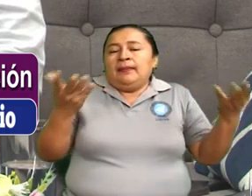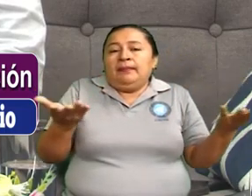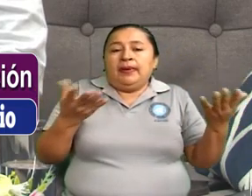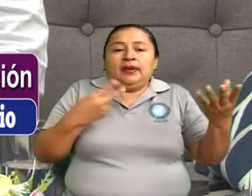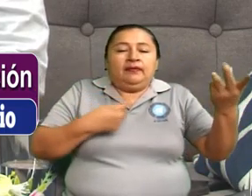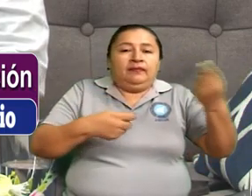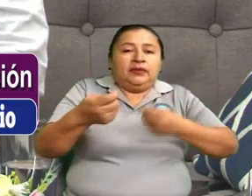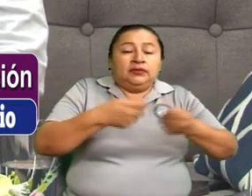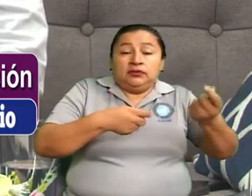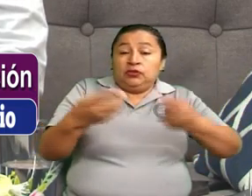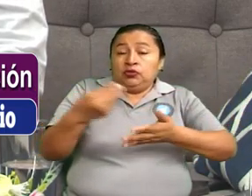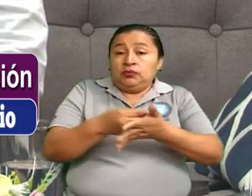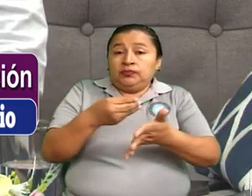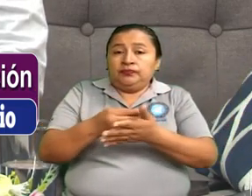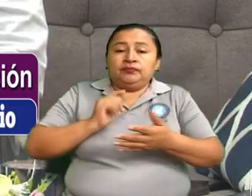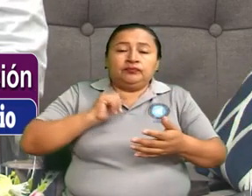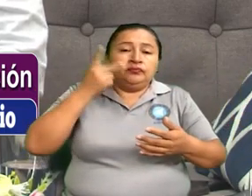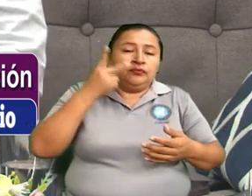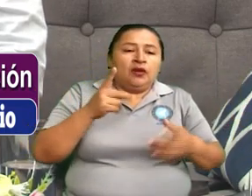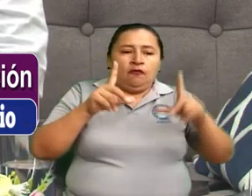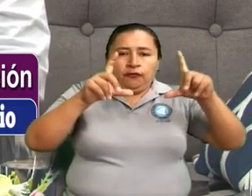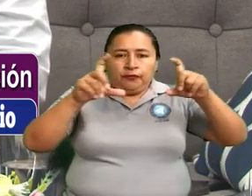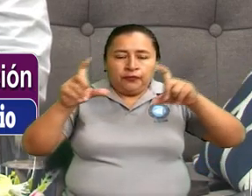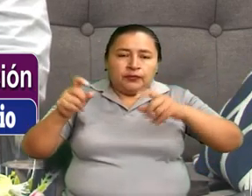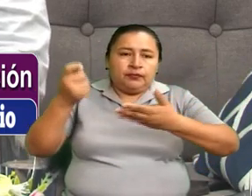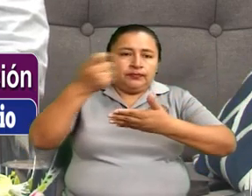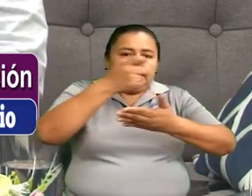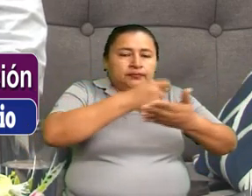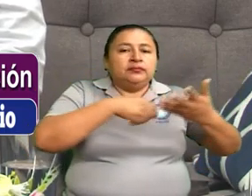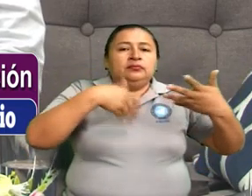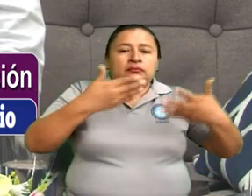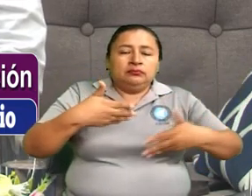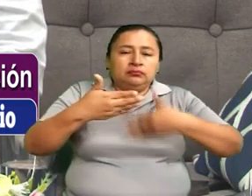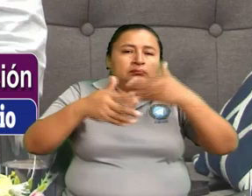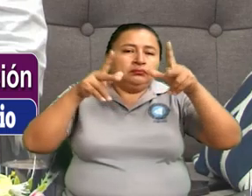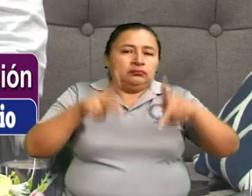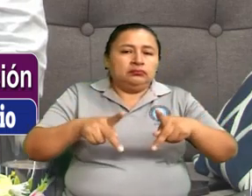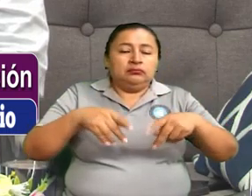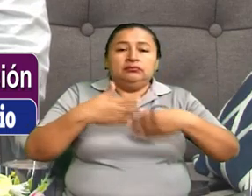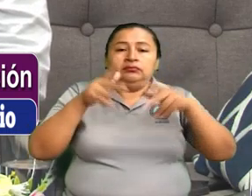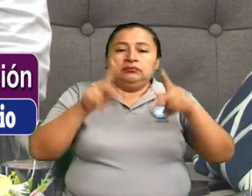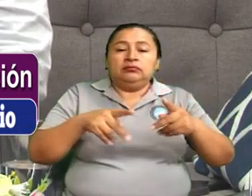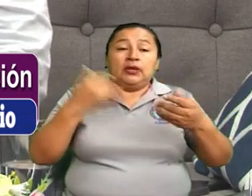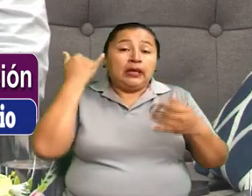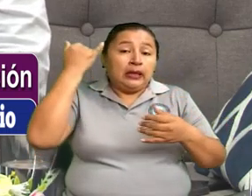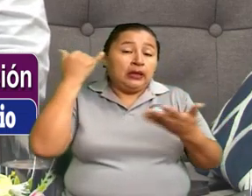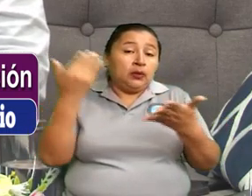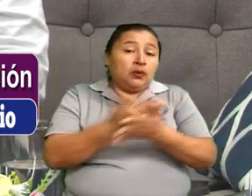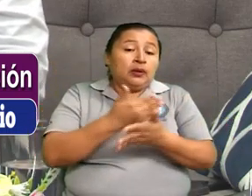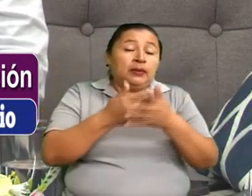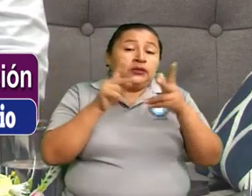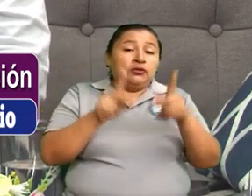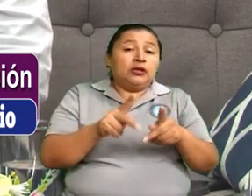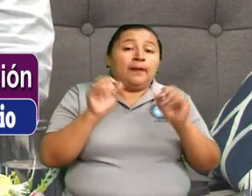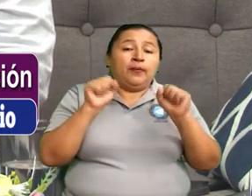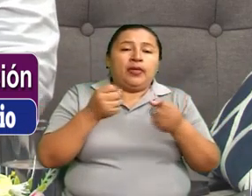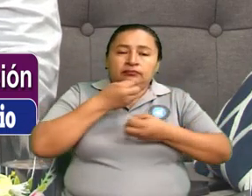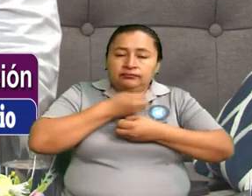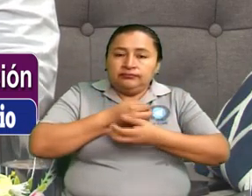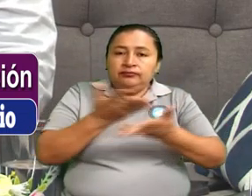comercio digital, todo lo que tiene que ver fotografía, imagen, para que las personas, los emprendedores, las emprendedoras puedan